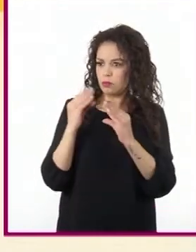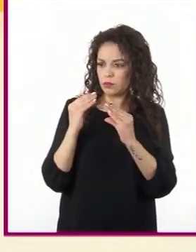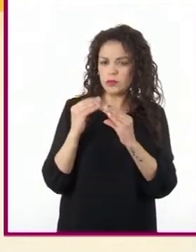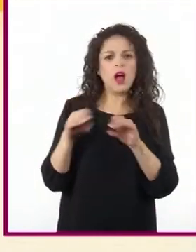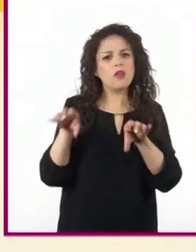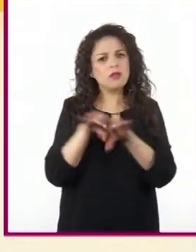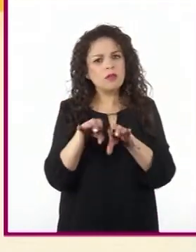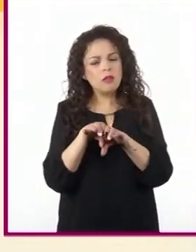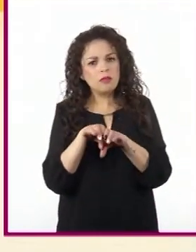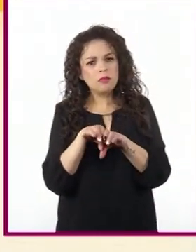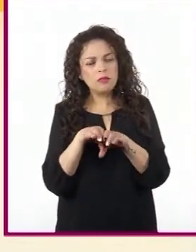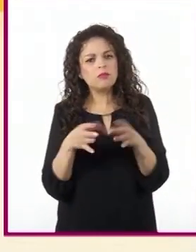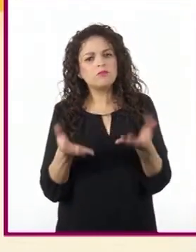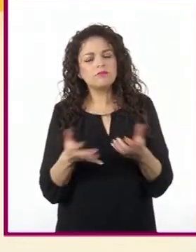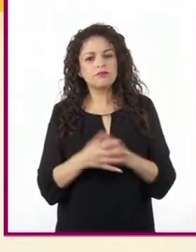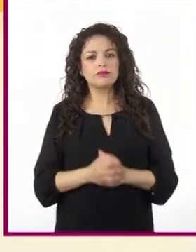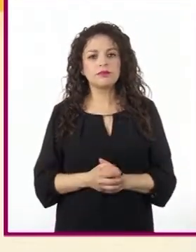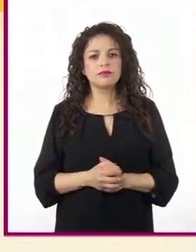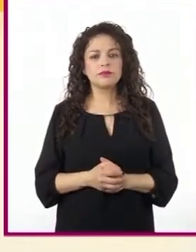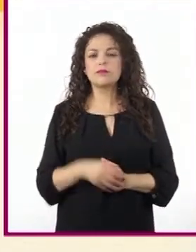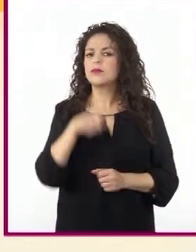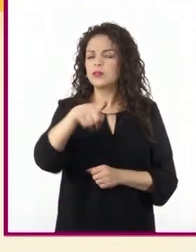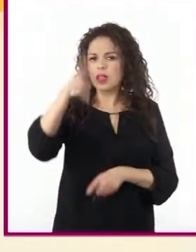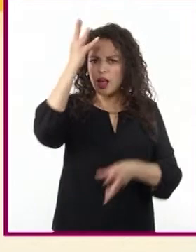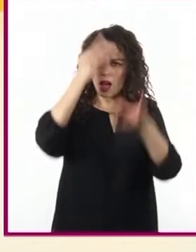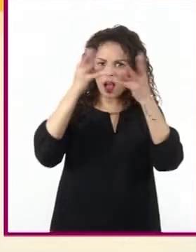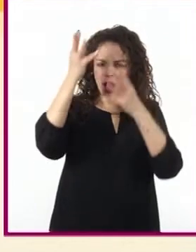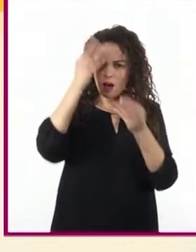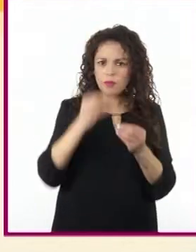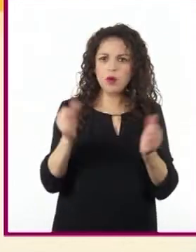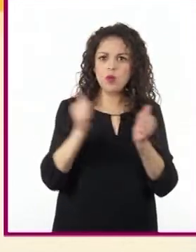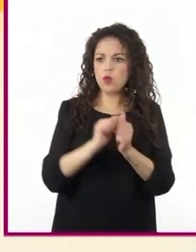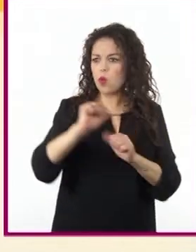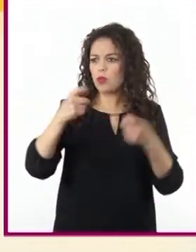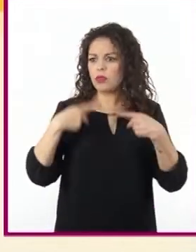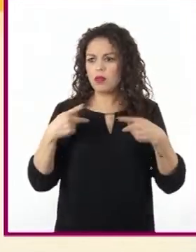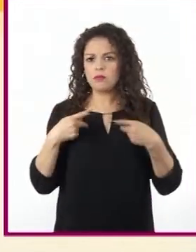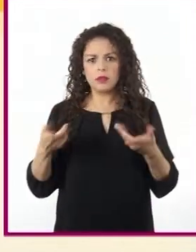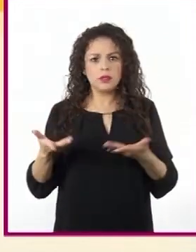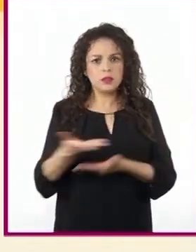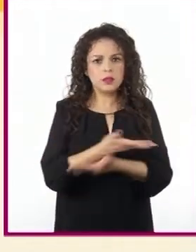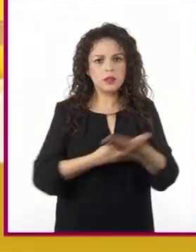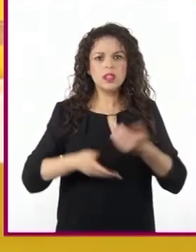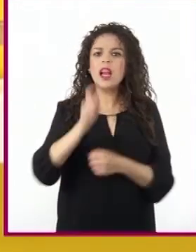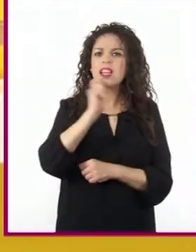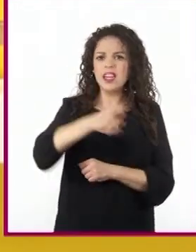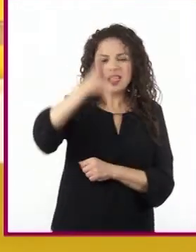influenciado? ¿Qué han aprendido al convivir con otras y otros adolescentes?